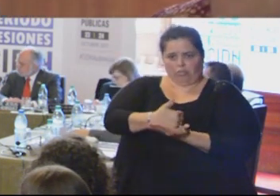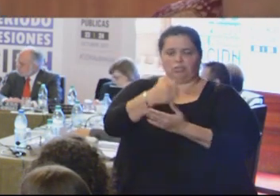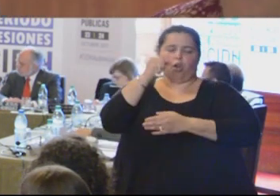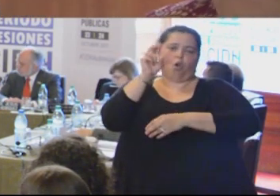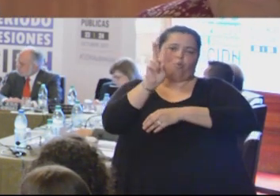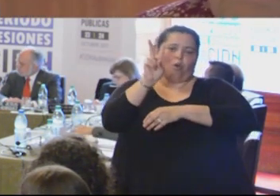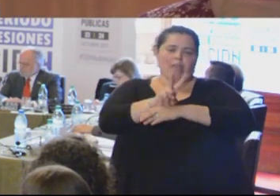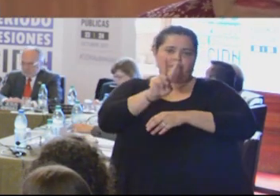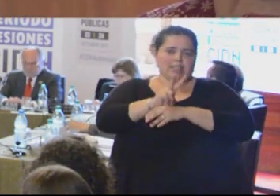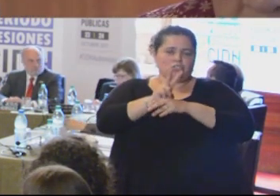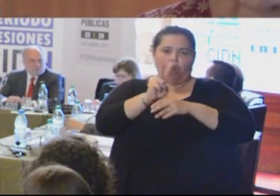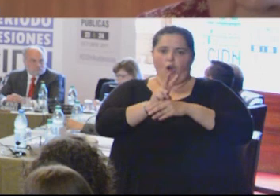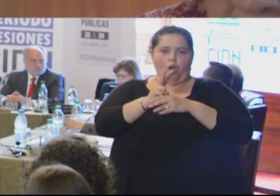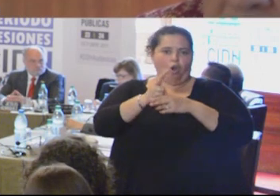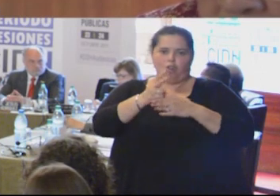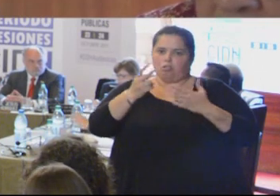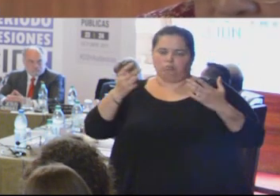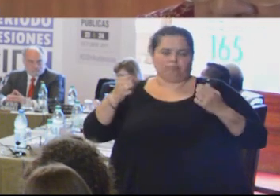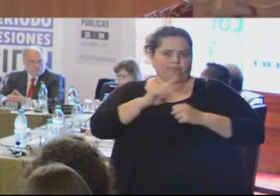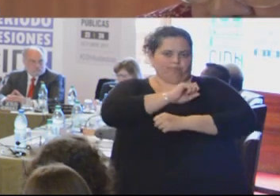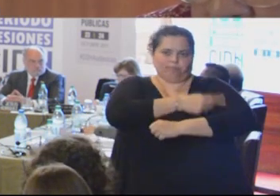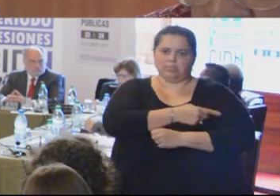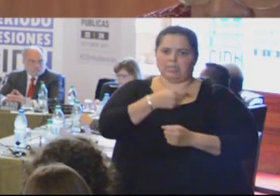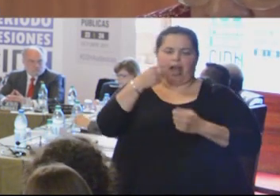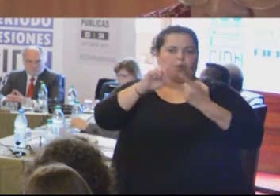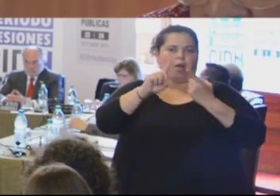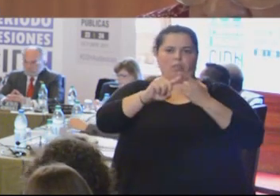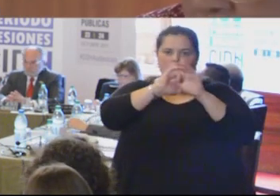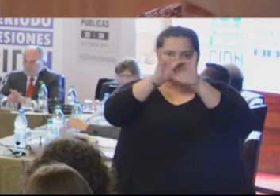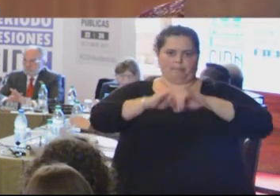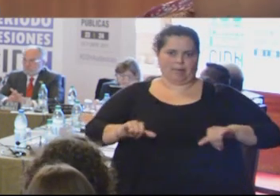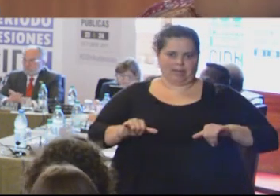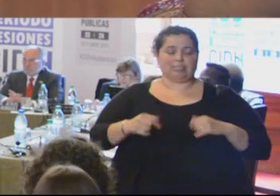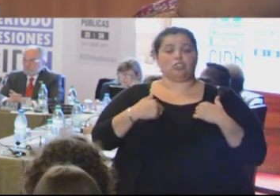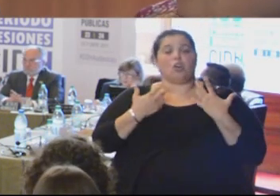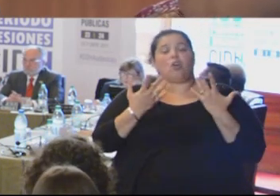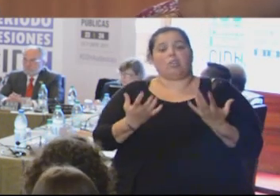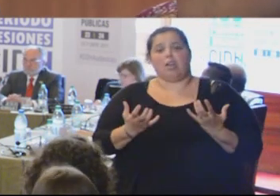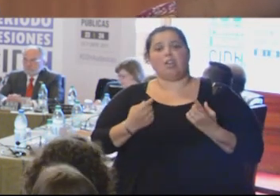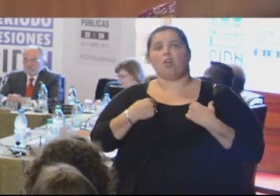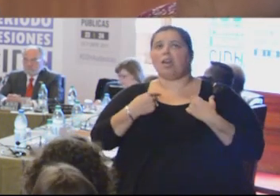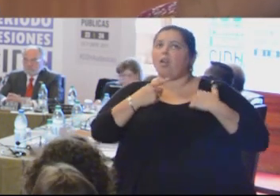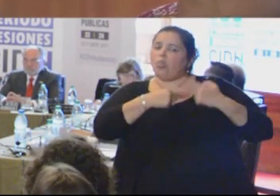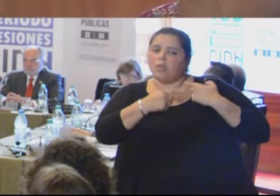entusiasta de los acuerdos de paz también deseo que siga adelante incluso